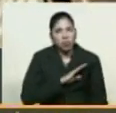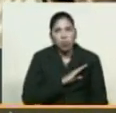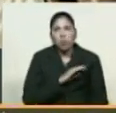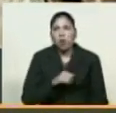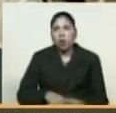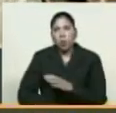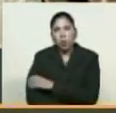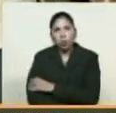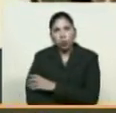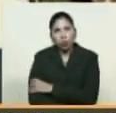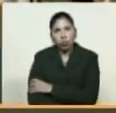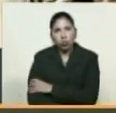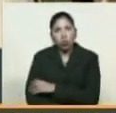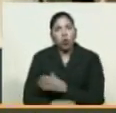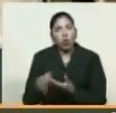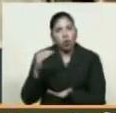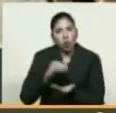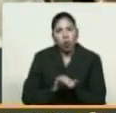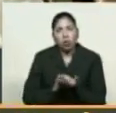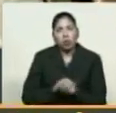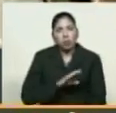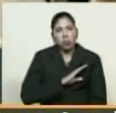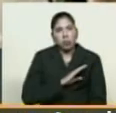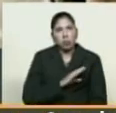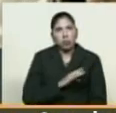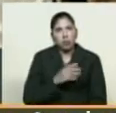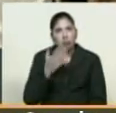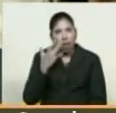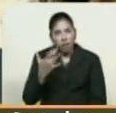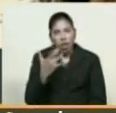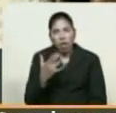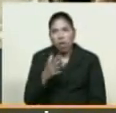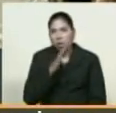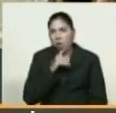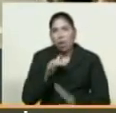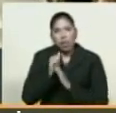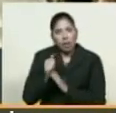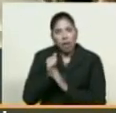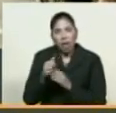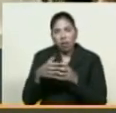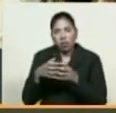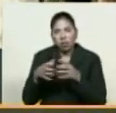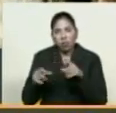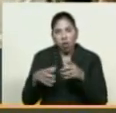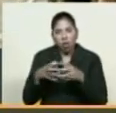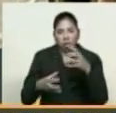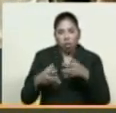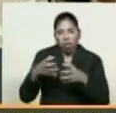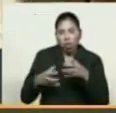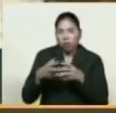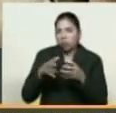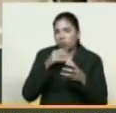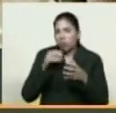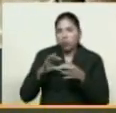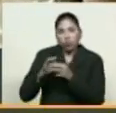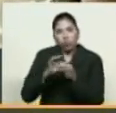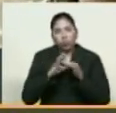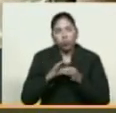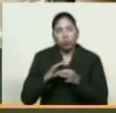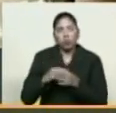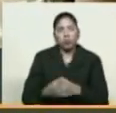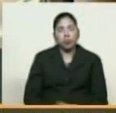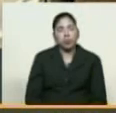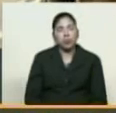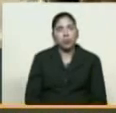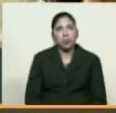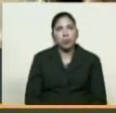nueva cita electoral, considerando su notoria división y falta de liderazgo, inclusive para tomar decisiones en esta mesa de diálogo que se celebra